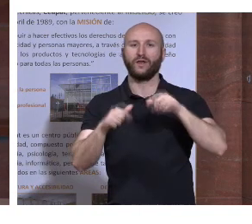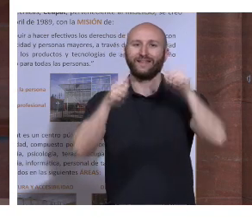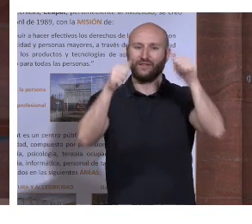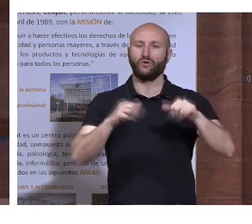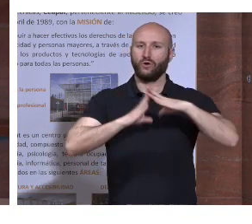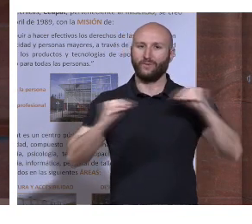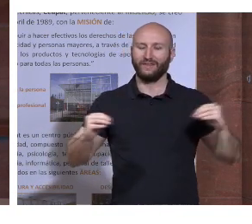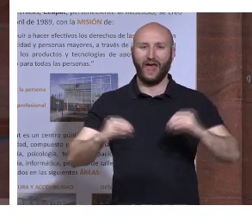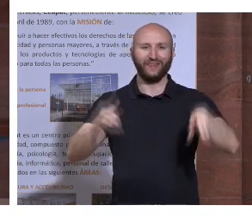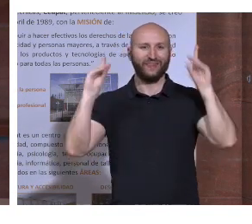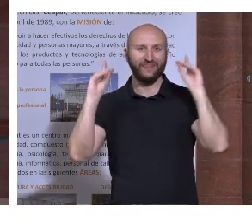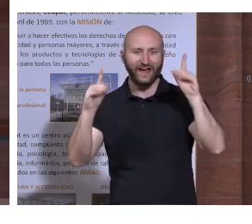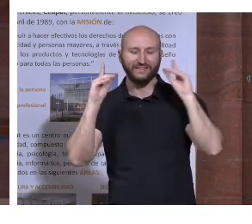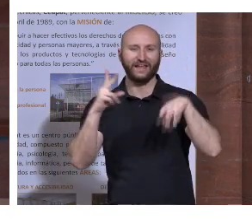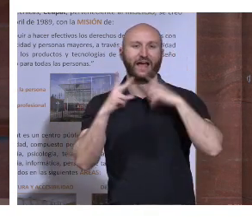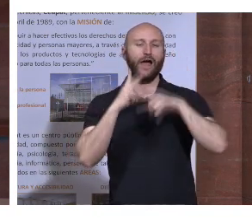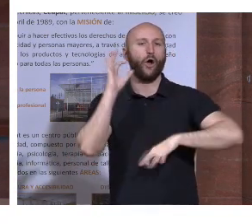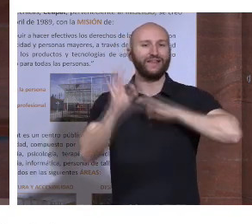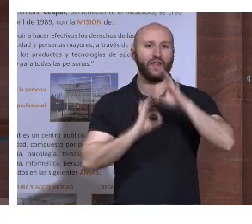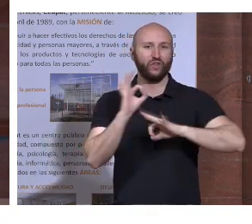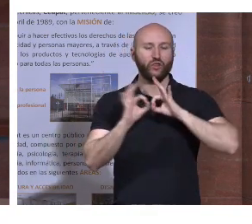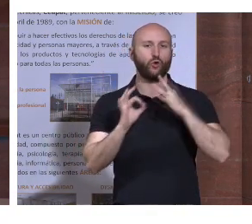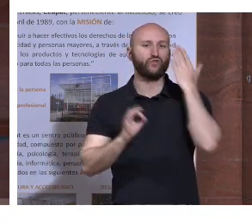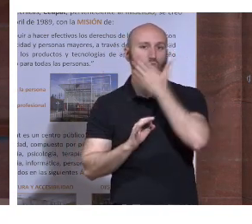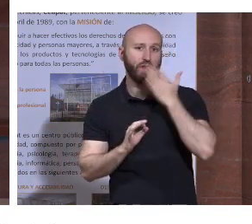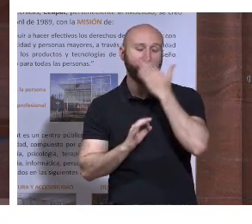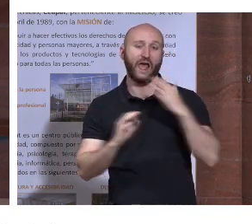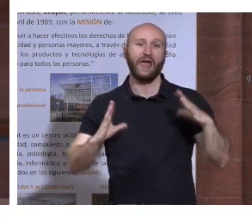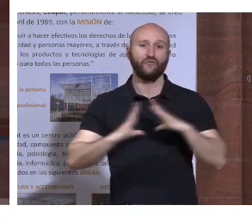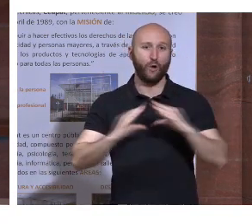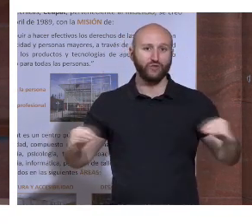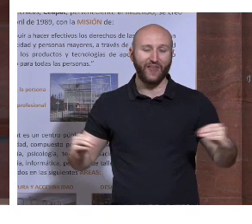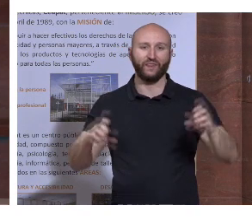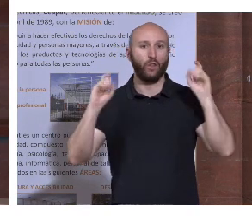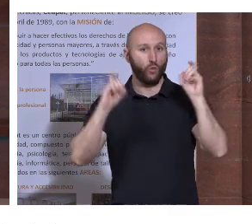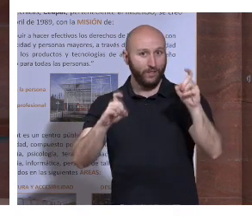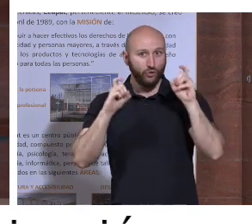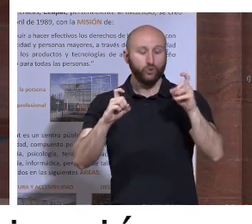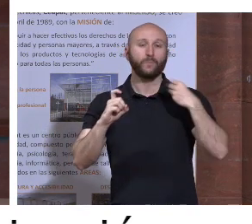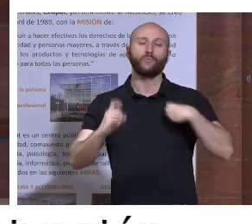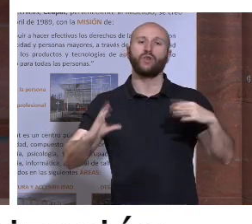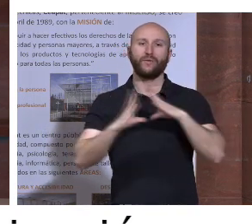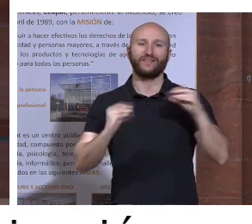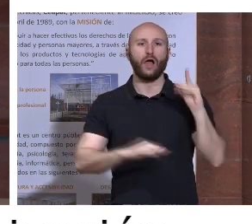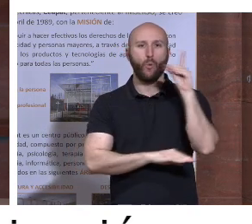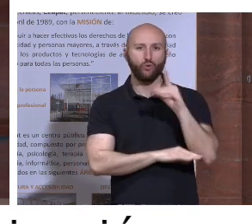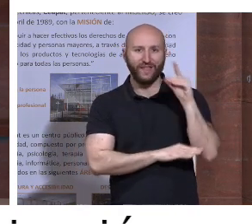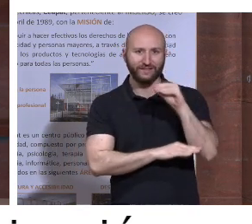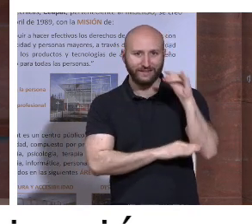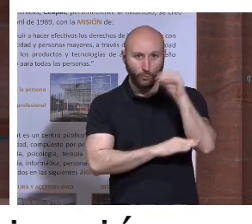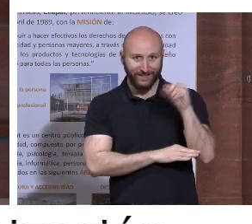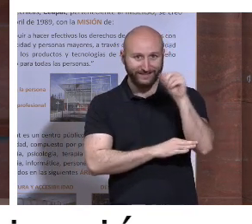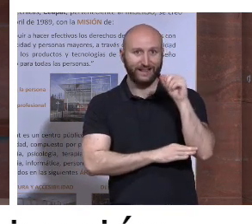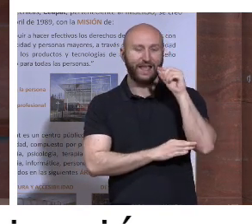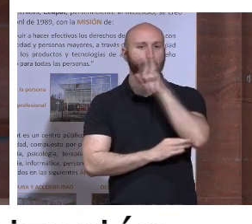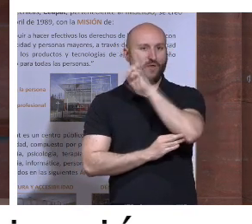de Didáctica y Organización Escolar en la Facultad de Educación de la Universidad Complutense de Madrid.